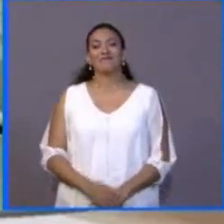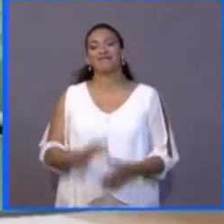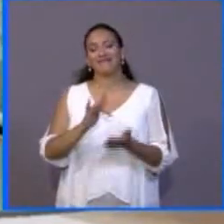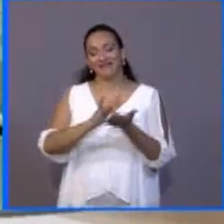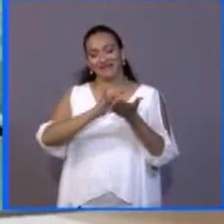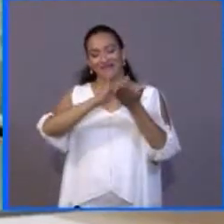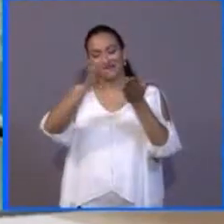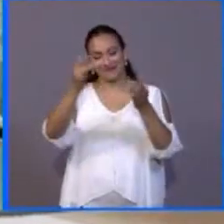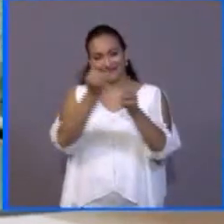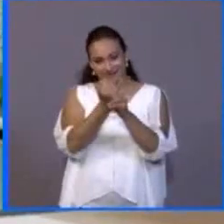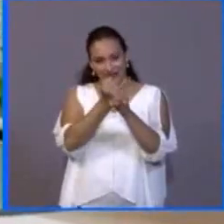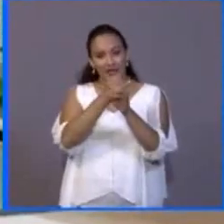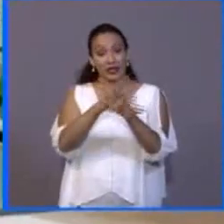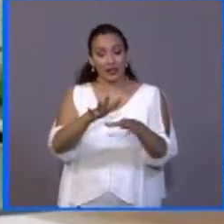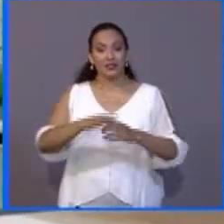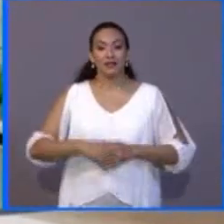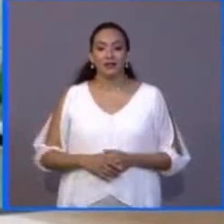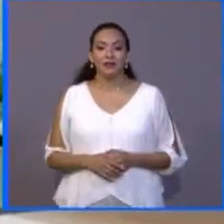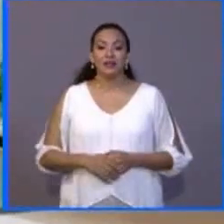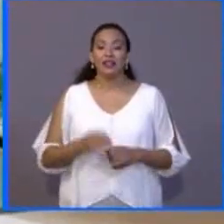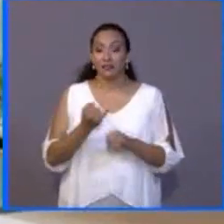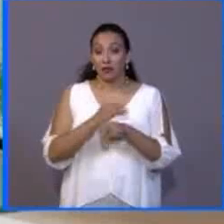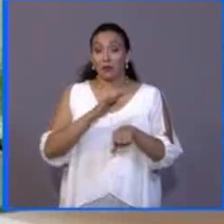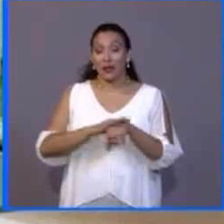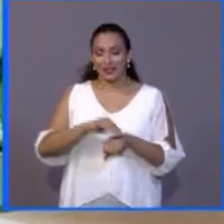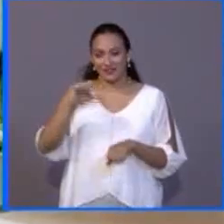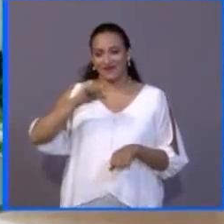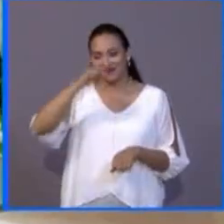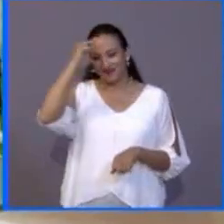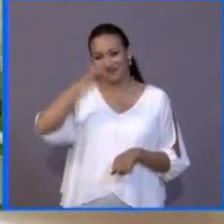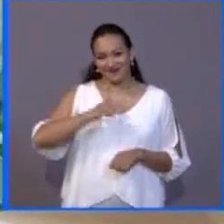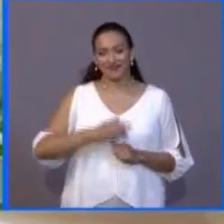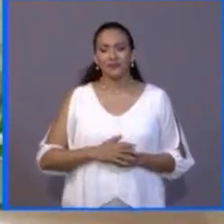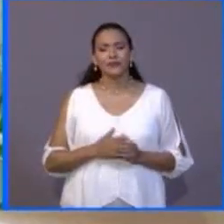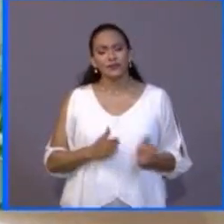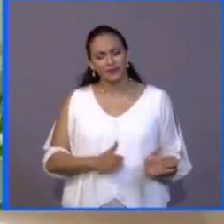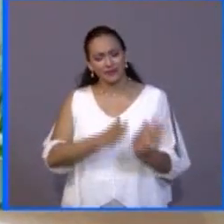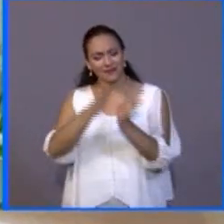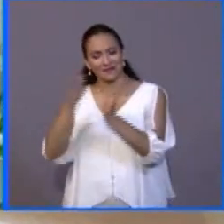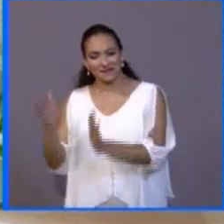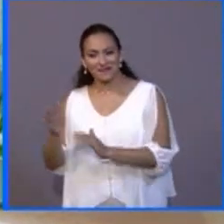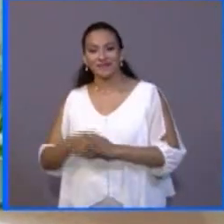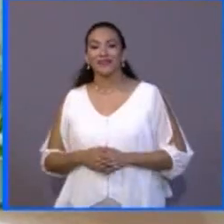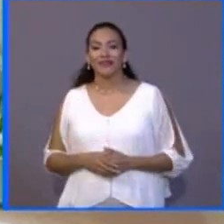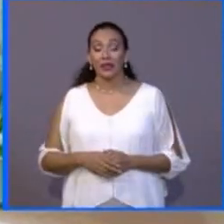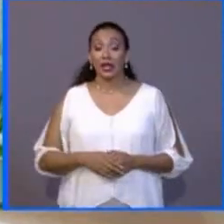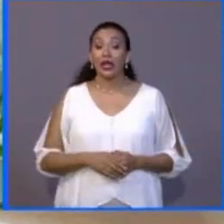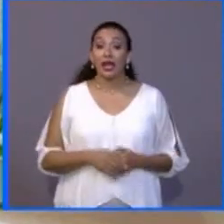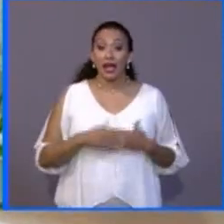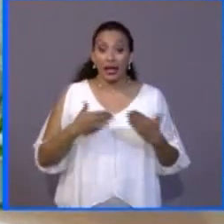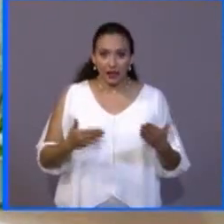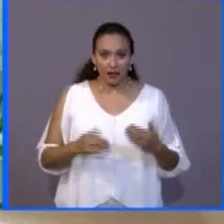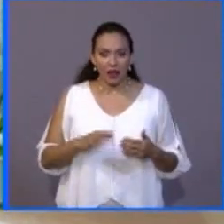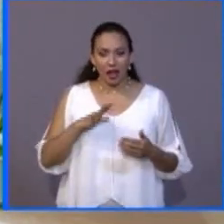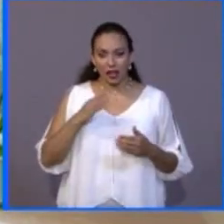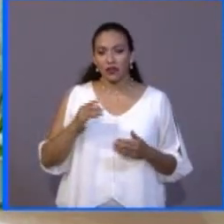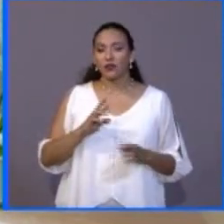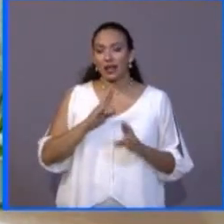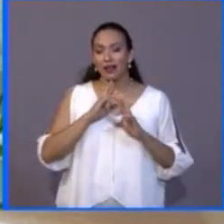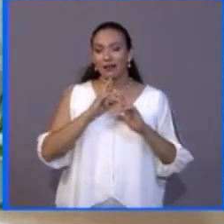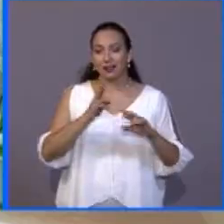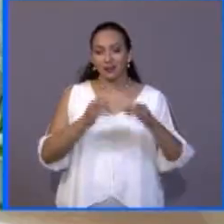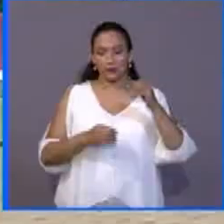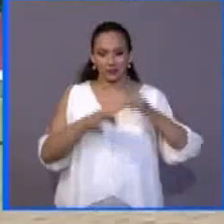Muchas gracias, Óscar, por este reporte. Los detalles en el noticiario nocturno. Seguimos con las noticias. En acatamiento a una resolución del